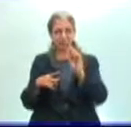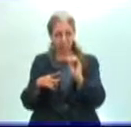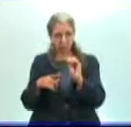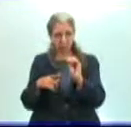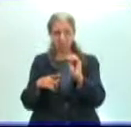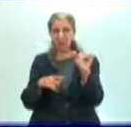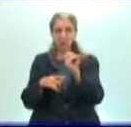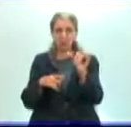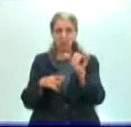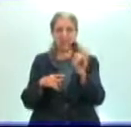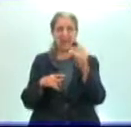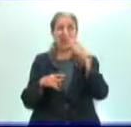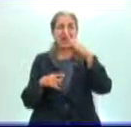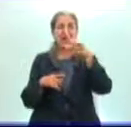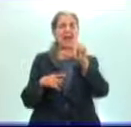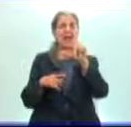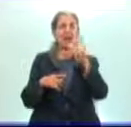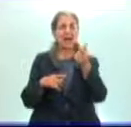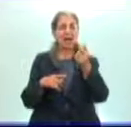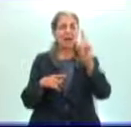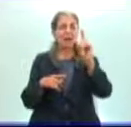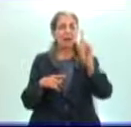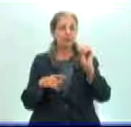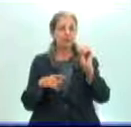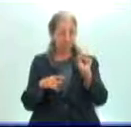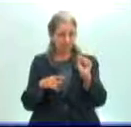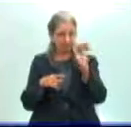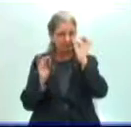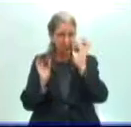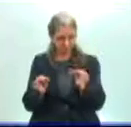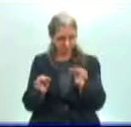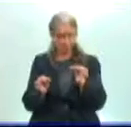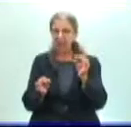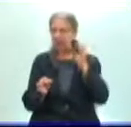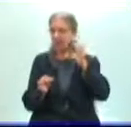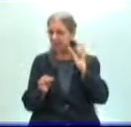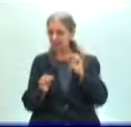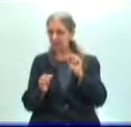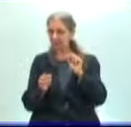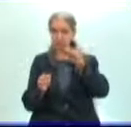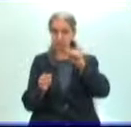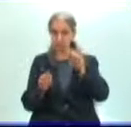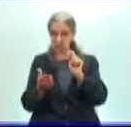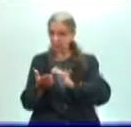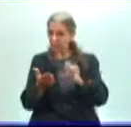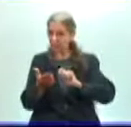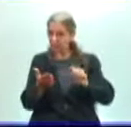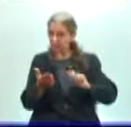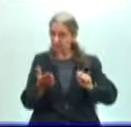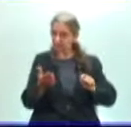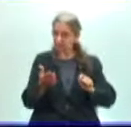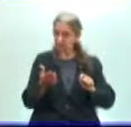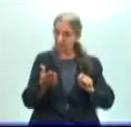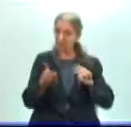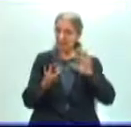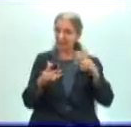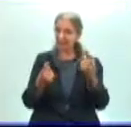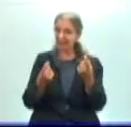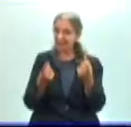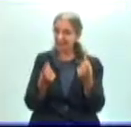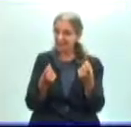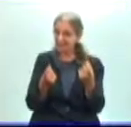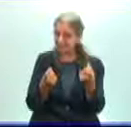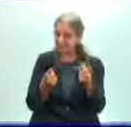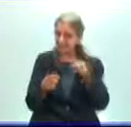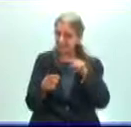a partir de ahora, debes estar anotando para estudiar con tu libro de texto todo lo que le corresponde